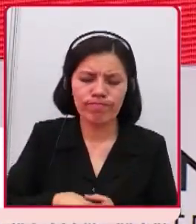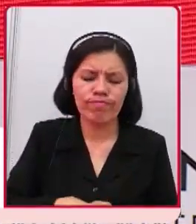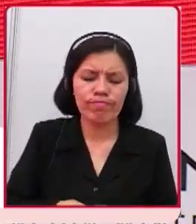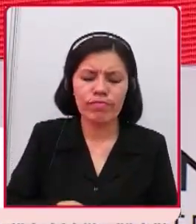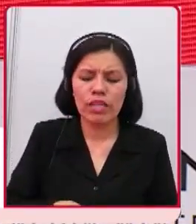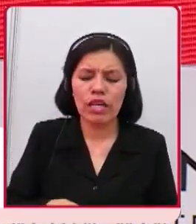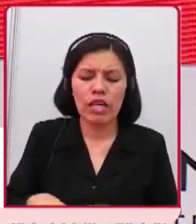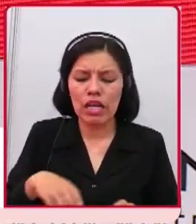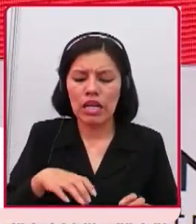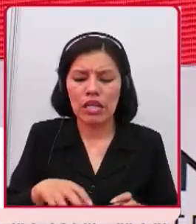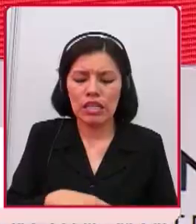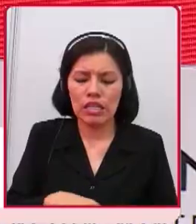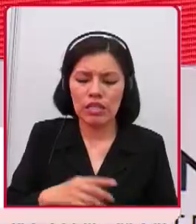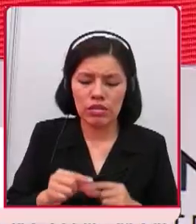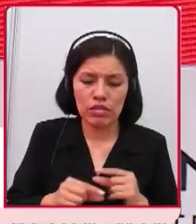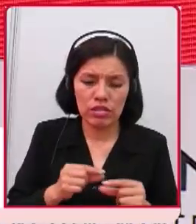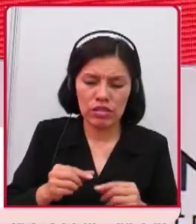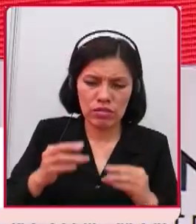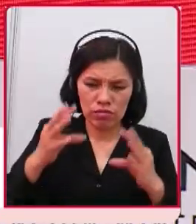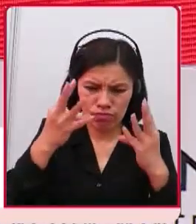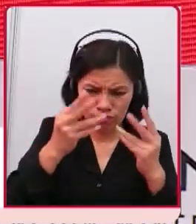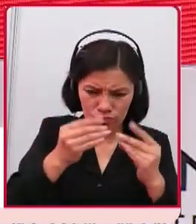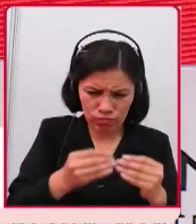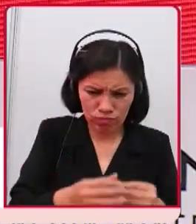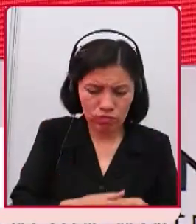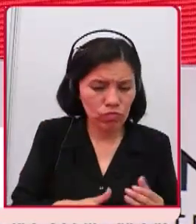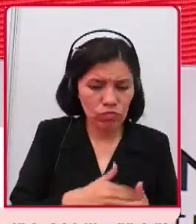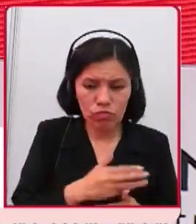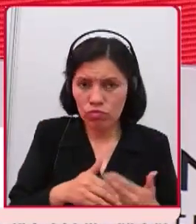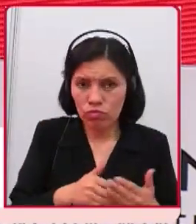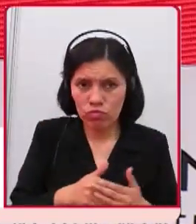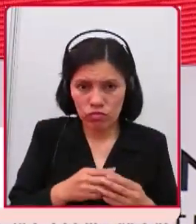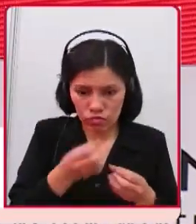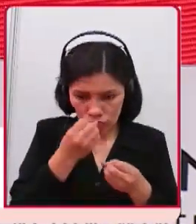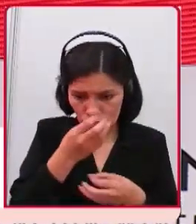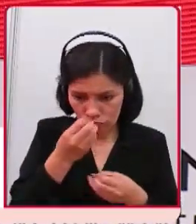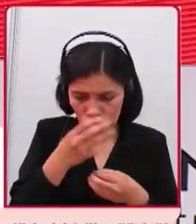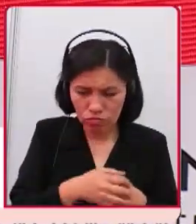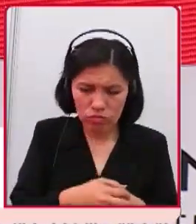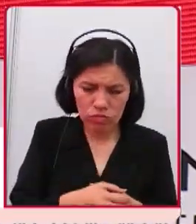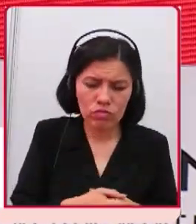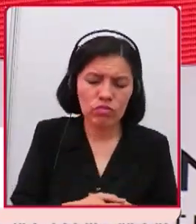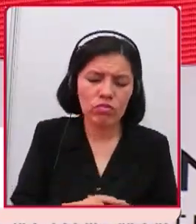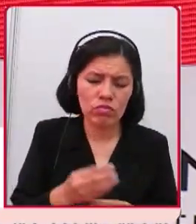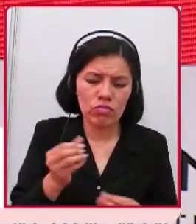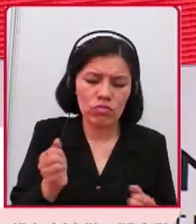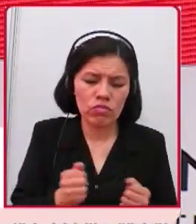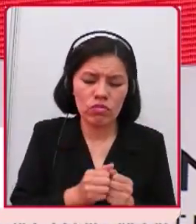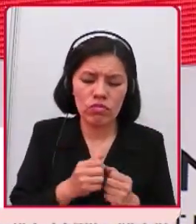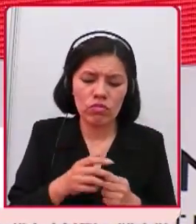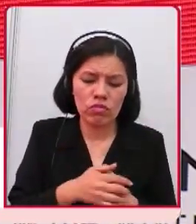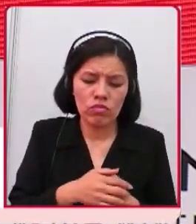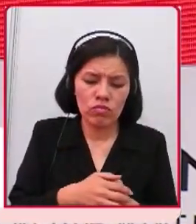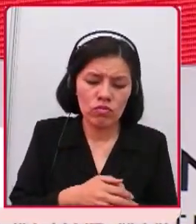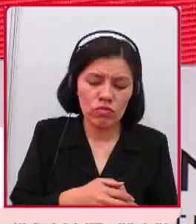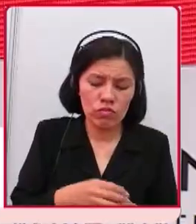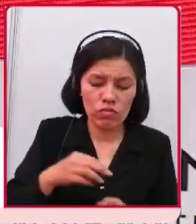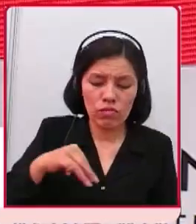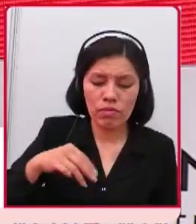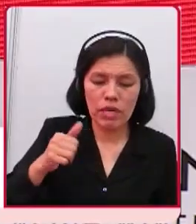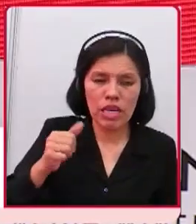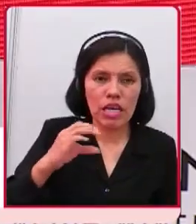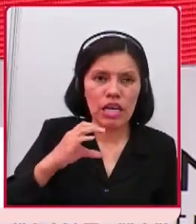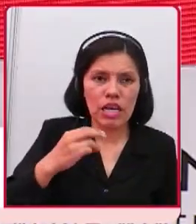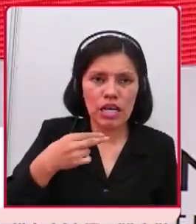hace que se haya una sedimentación mayor. Con todas esas condiciones que obtuvimos con el modelamiento de Machine Learning, pudimos detectar de